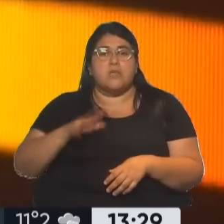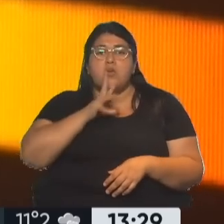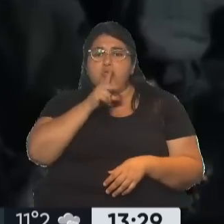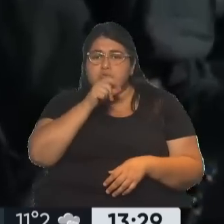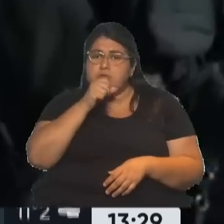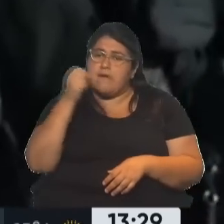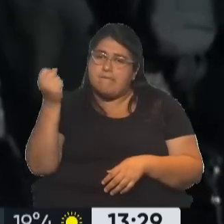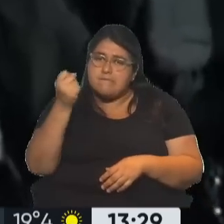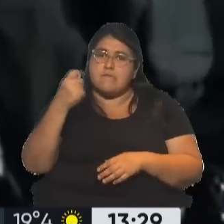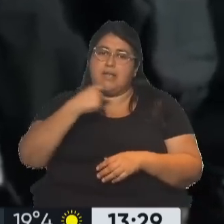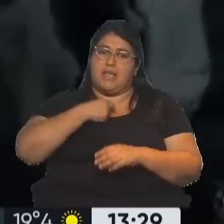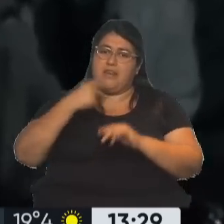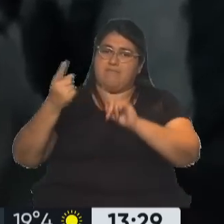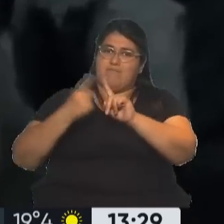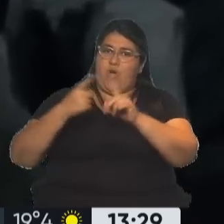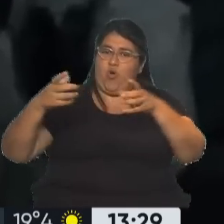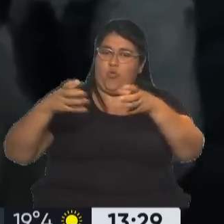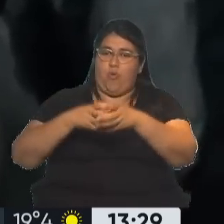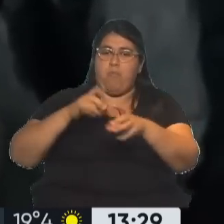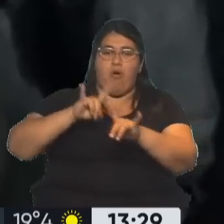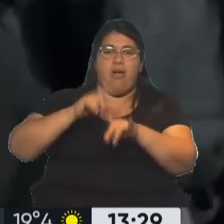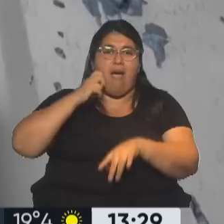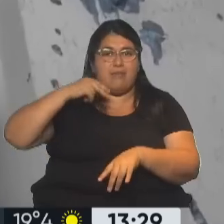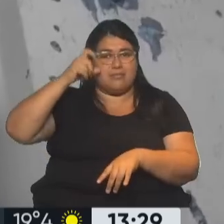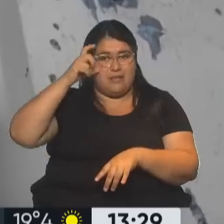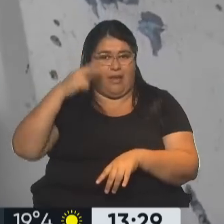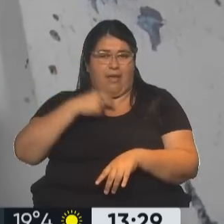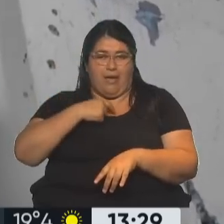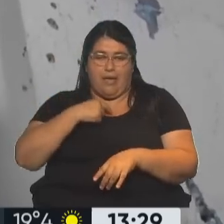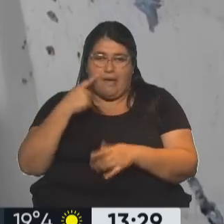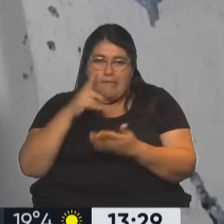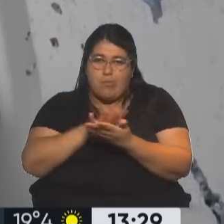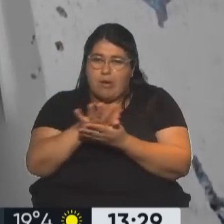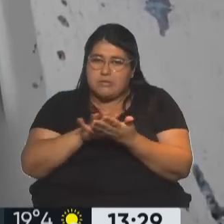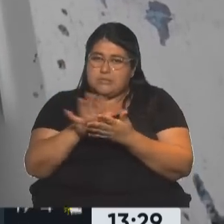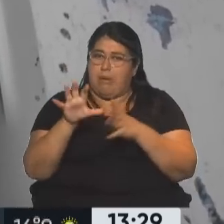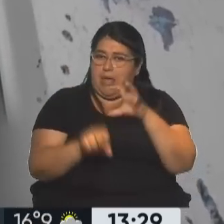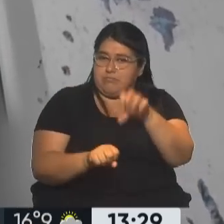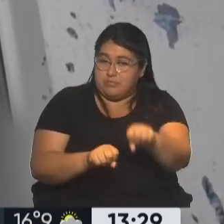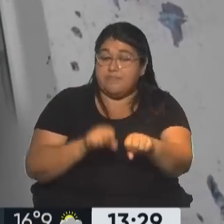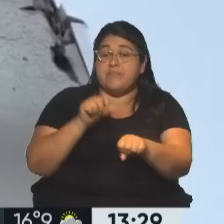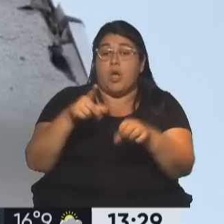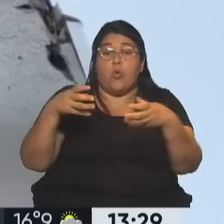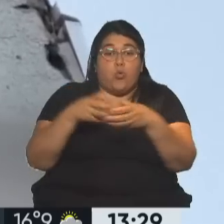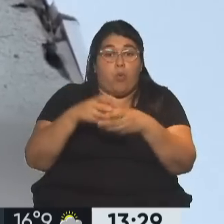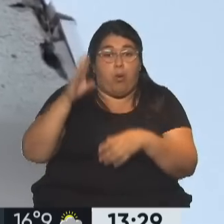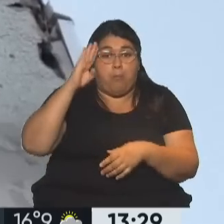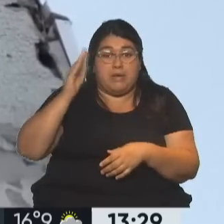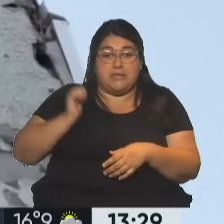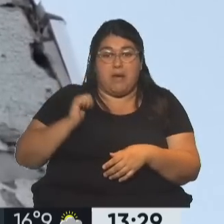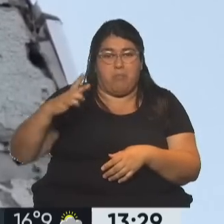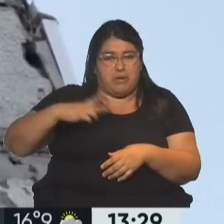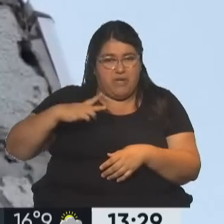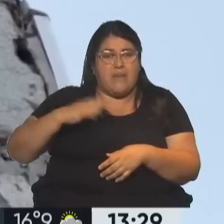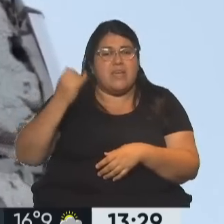recurrir al denominado Grupo Wagner para tratar de revertir la situación. Esta compañía militar privada viene prestando servicios